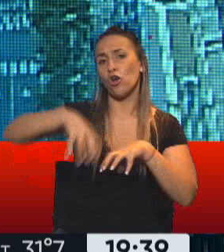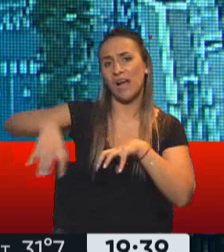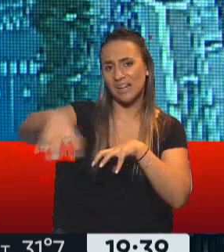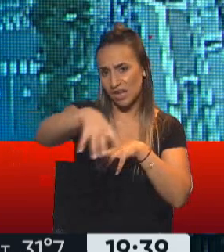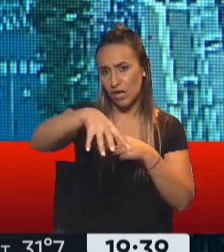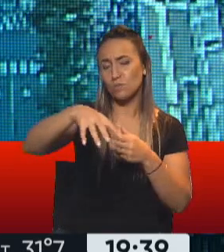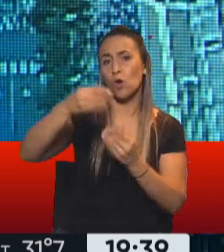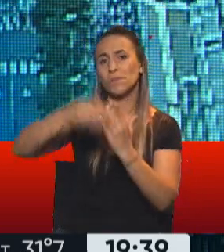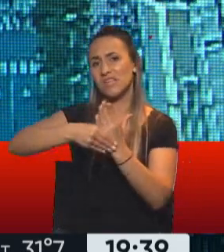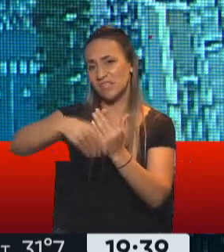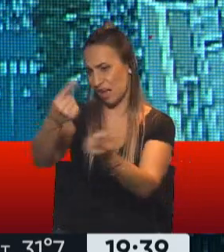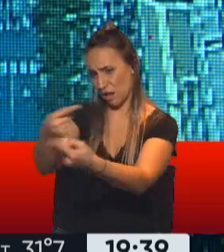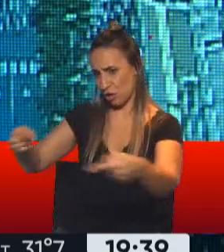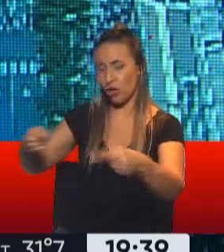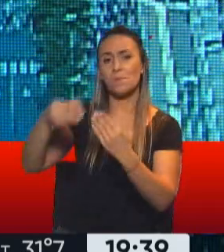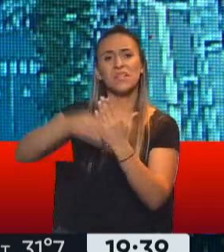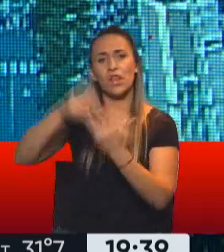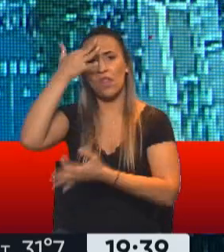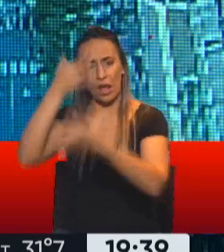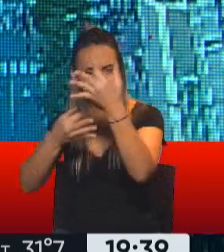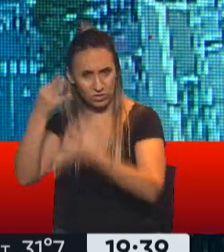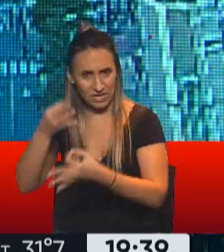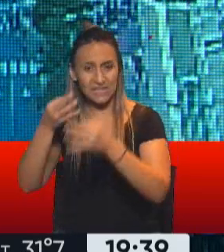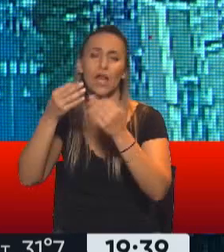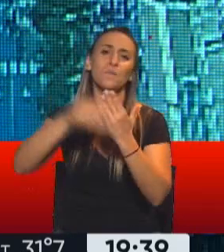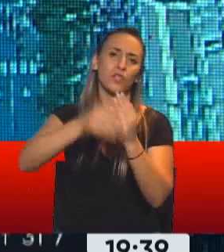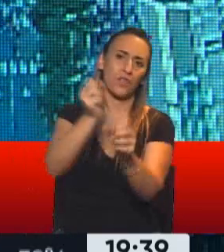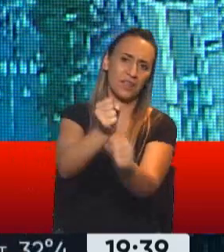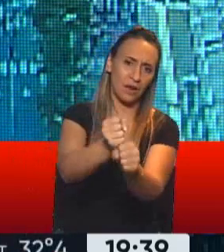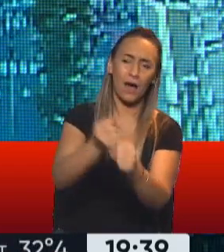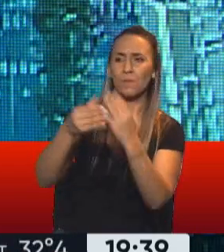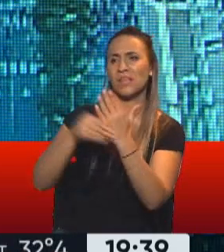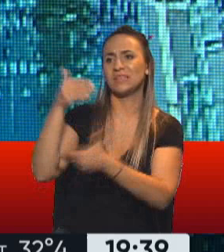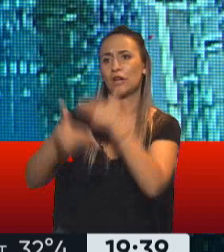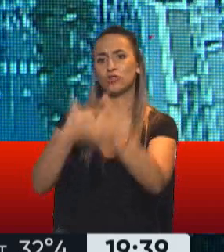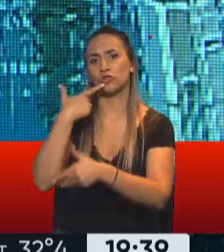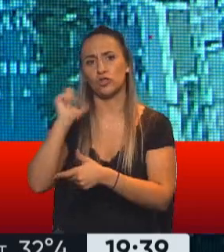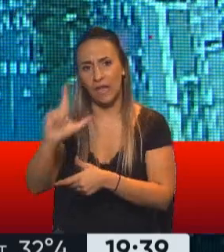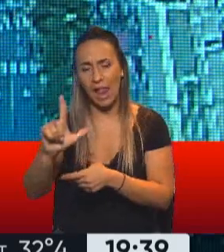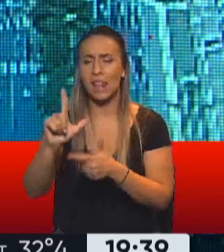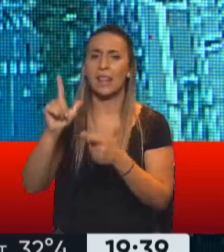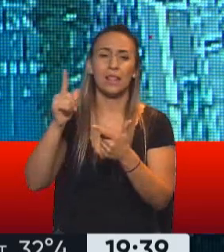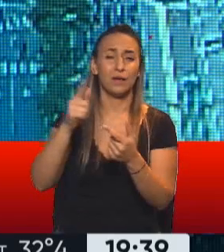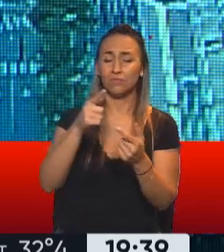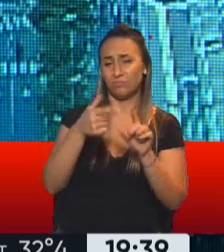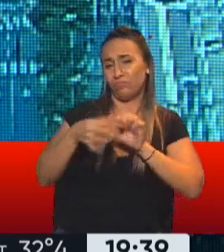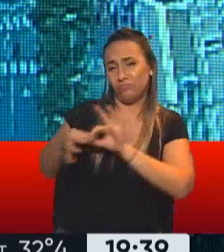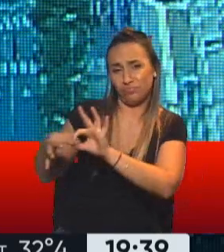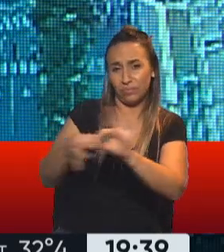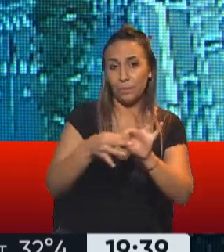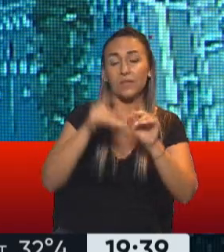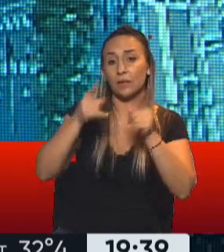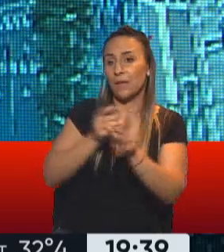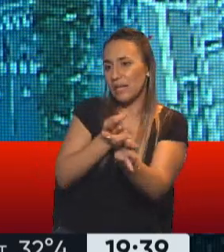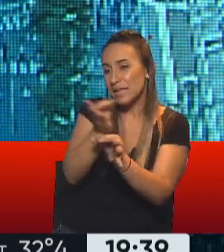organismos y ministerios, con el Ministerio de Justicia, claro, pero con el Ministerio de Trabajo, con el Ministerio de Desarrollo Social. Por un lado, todo lo que es prevención y por otro